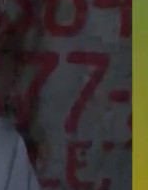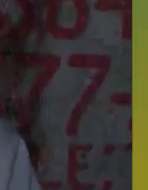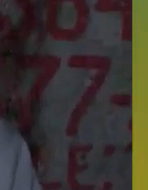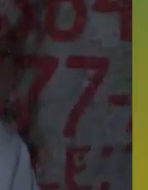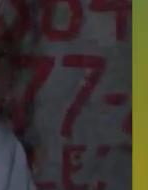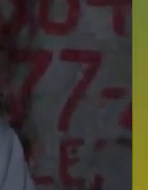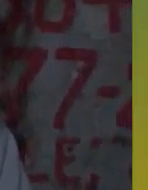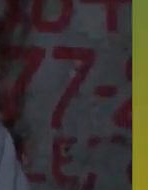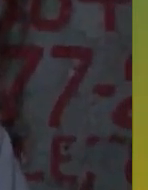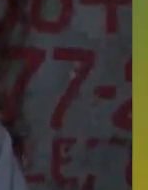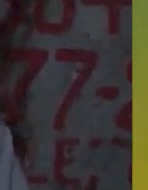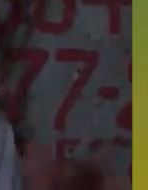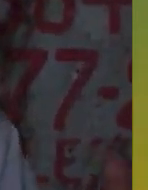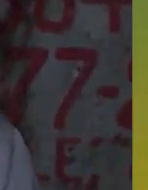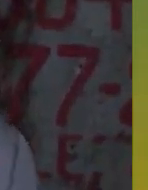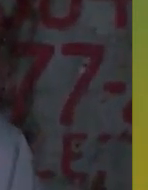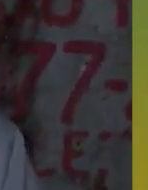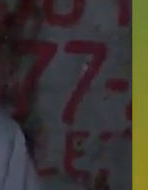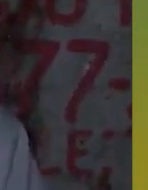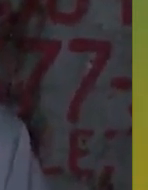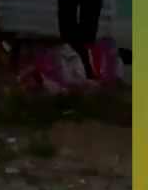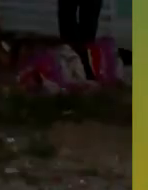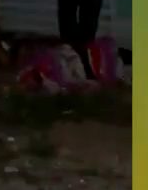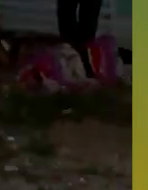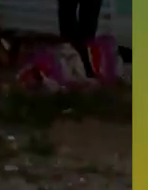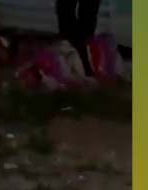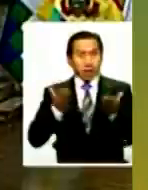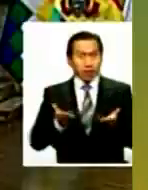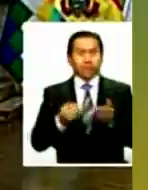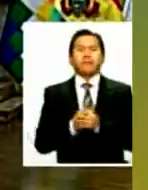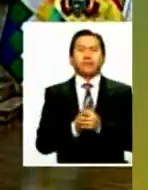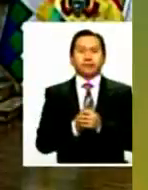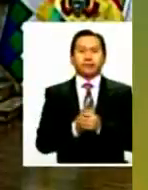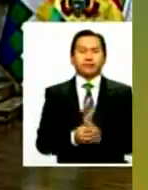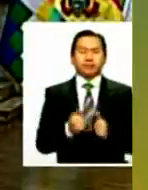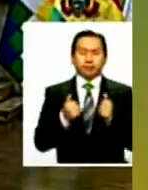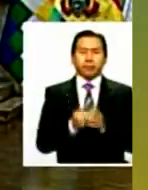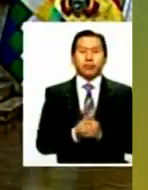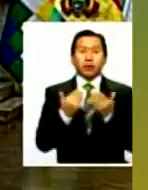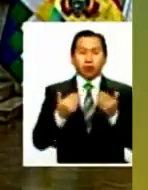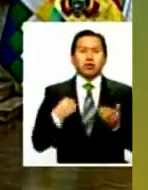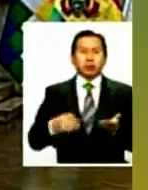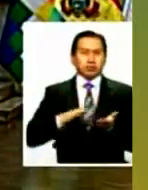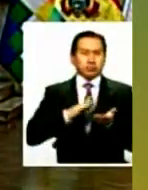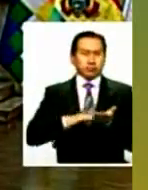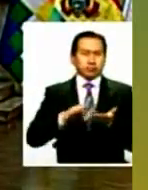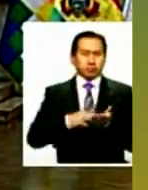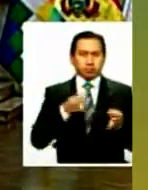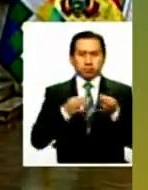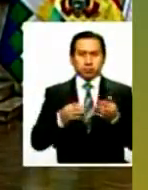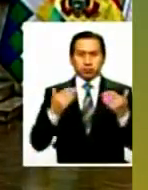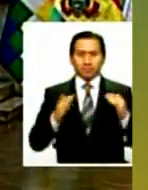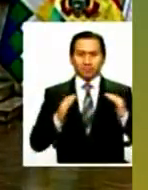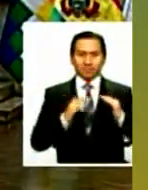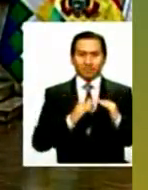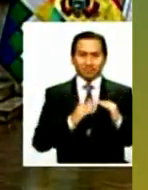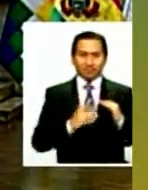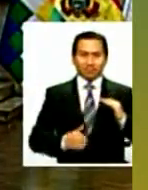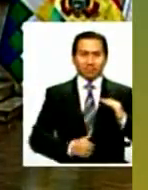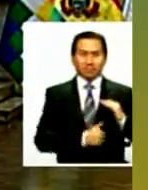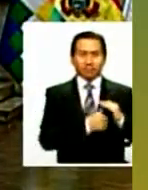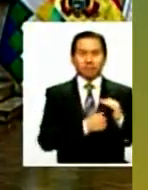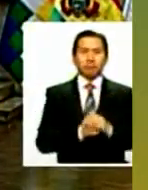en el empleo. Entonces, creemos que hemos escuchado a los representantes del CONAMIPE